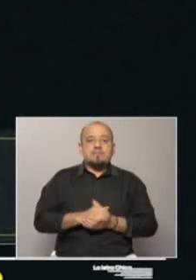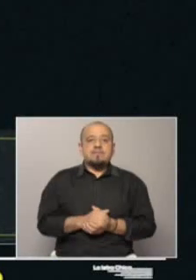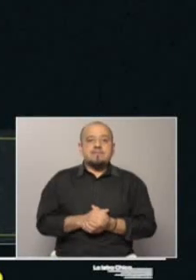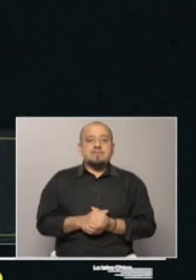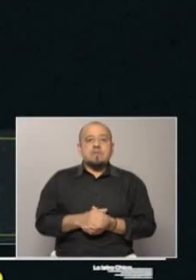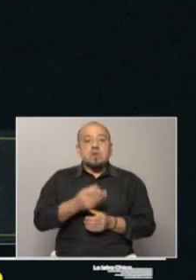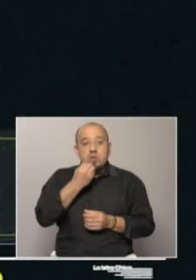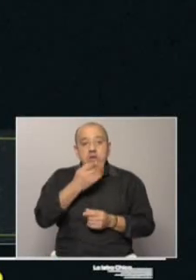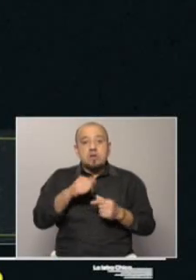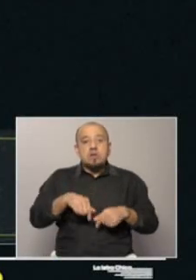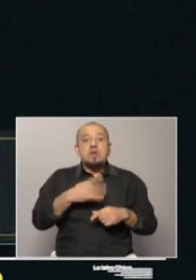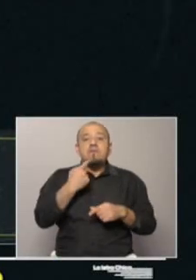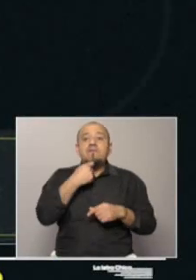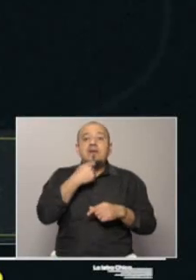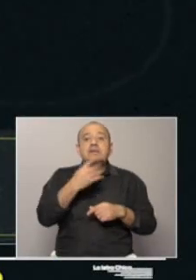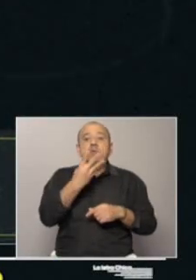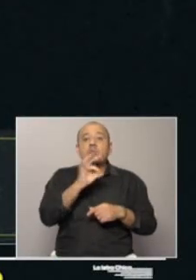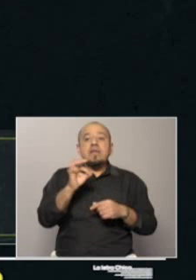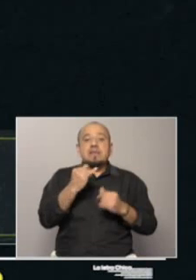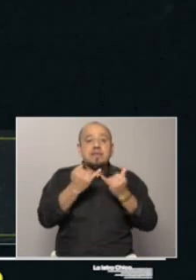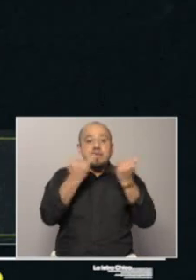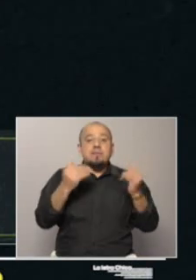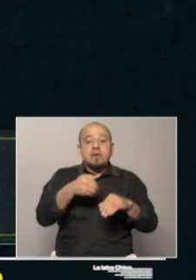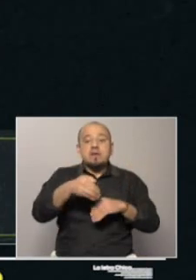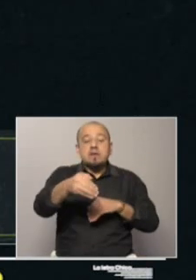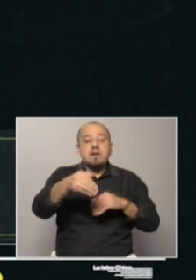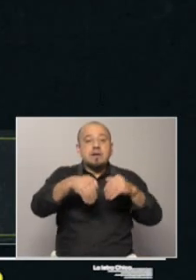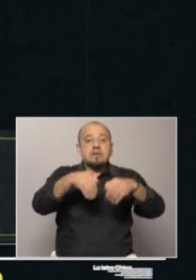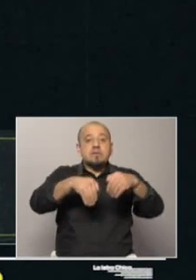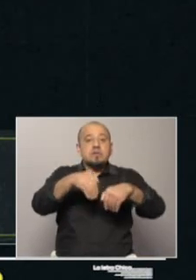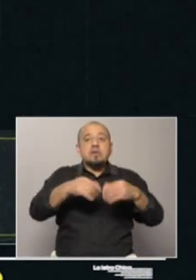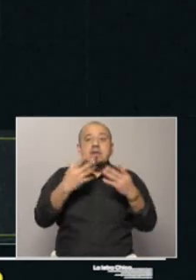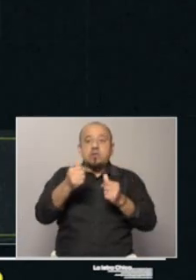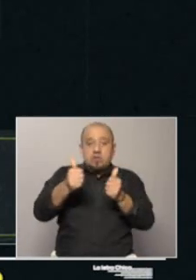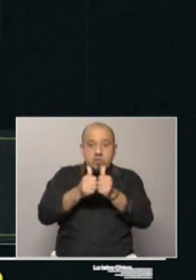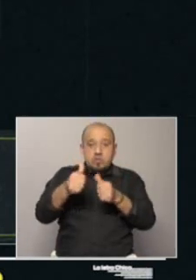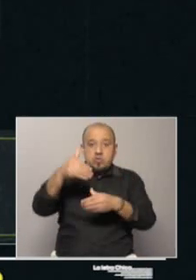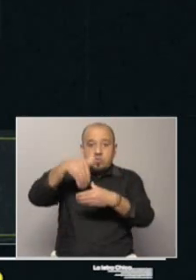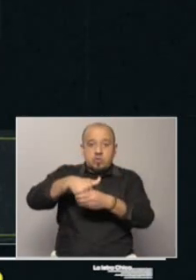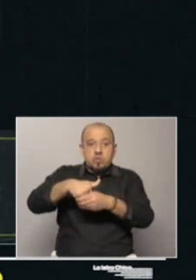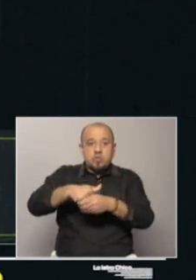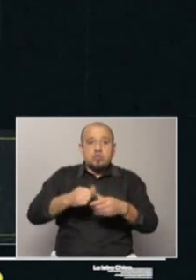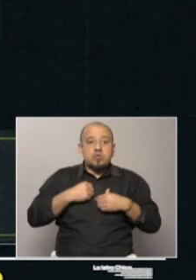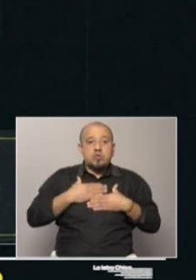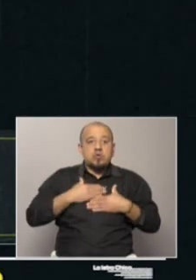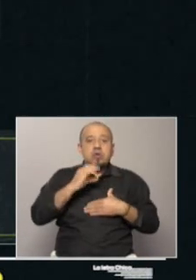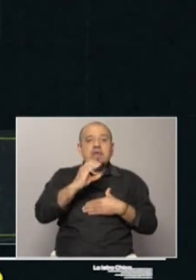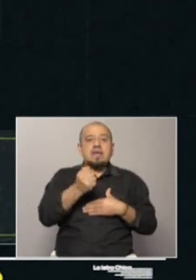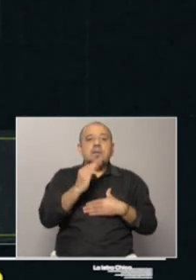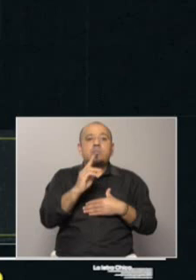estás? Estamos a 40 días de elecciones y queremos que nos acompañes con tu voto. Soy Gustavo Pacucho